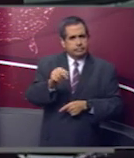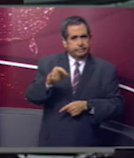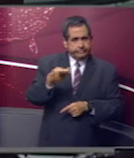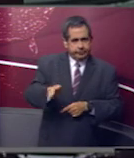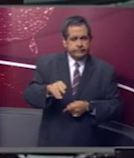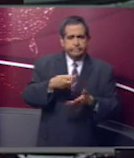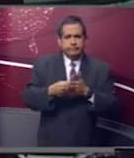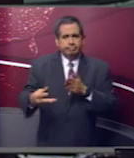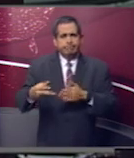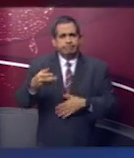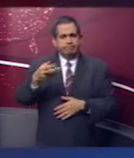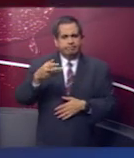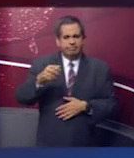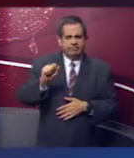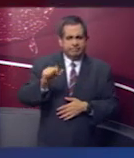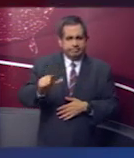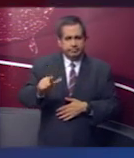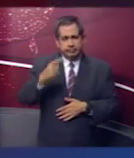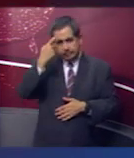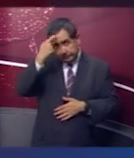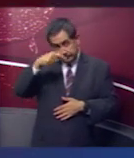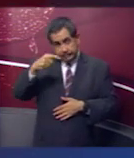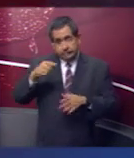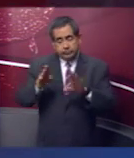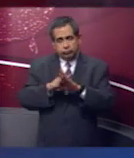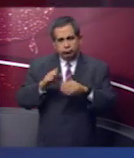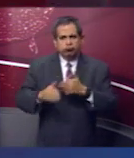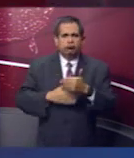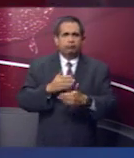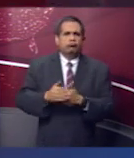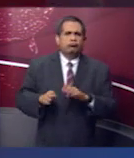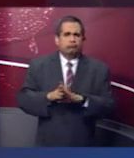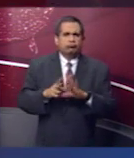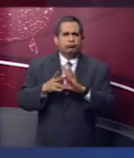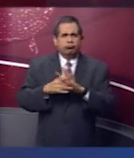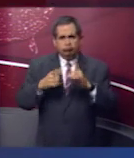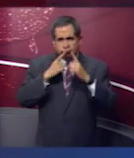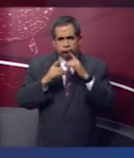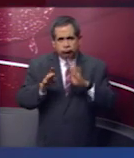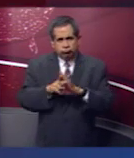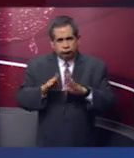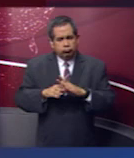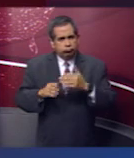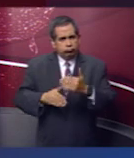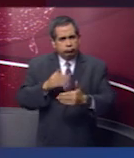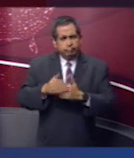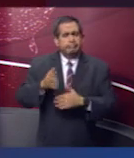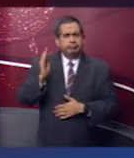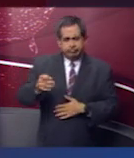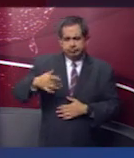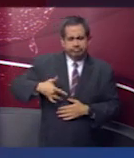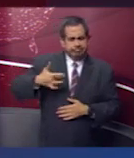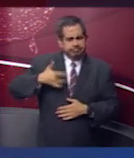fracción 17ª, con el objetivo de regular la facultad del presidente de la República de optar en cualquier momento por un